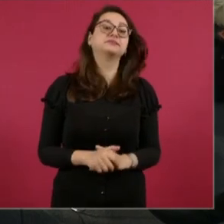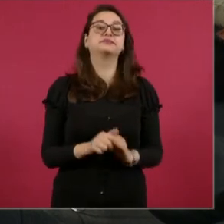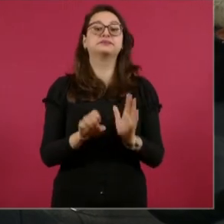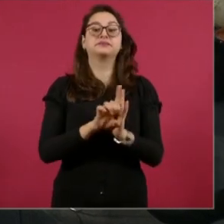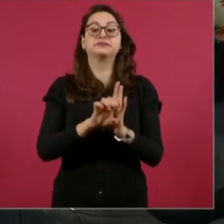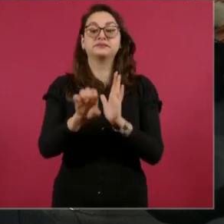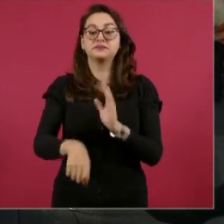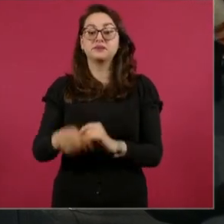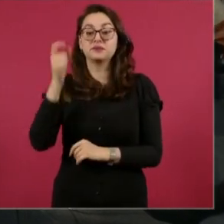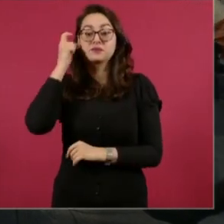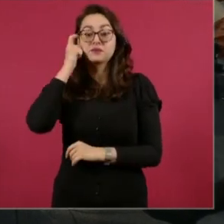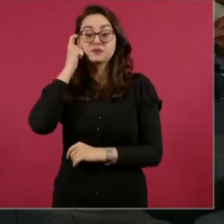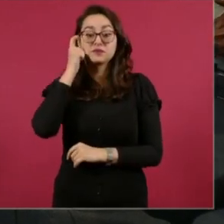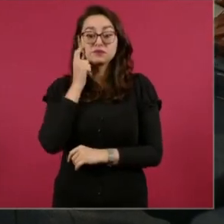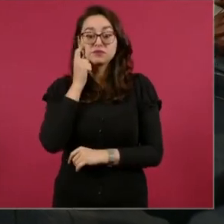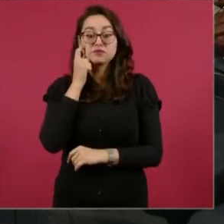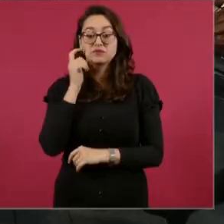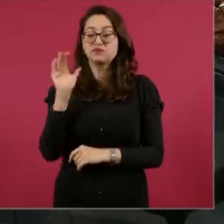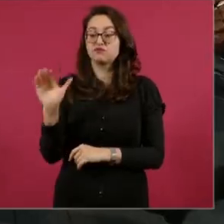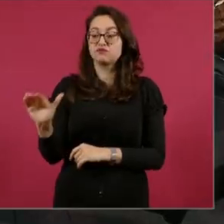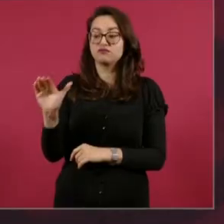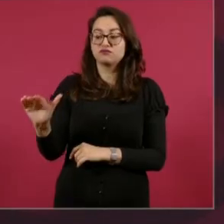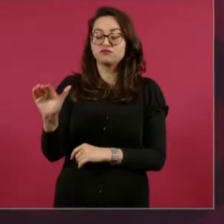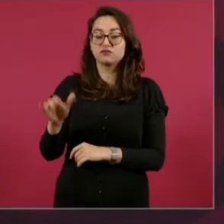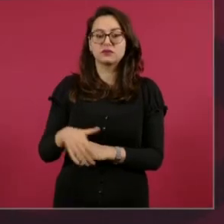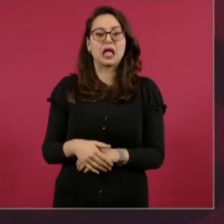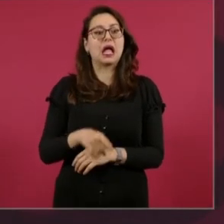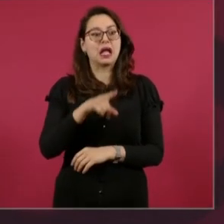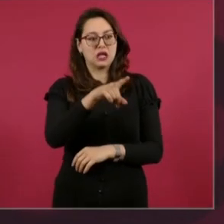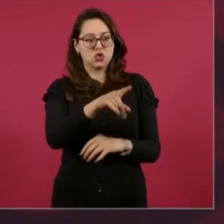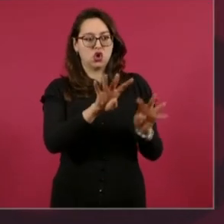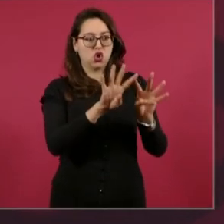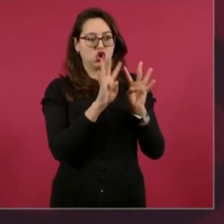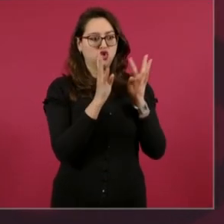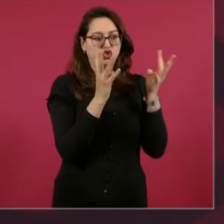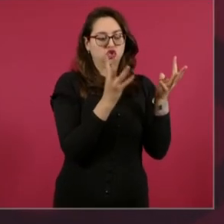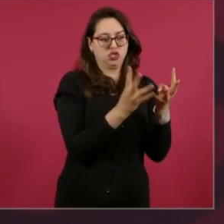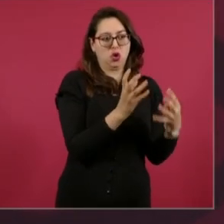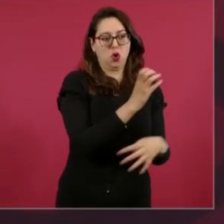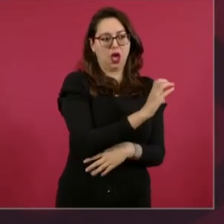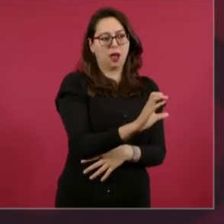Invito a los del Consejo Agropecuario que vayan a Guerrero.